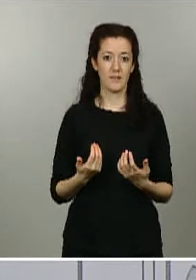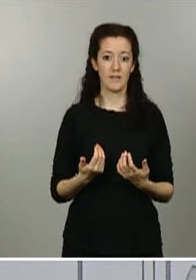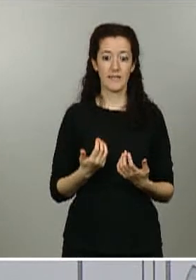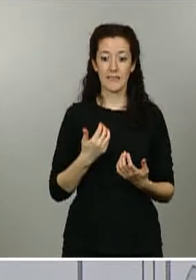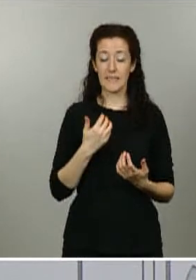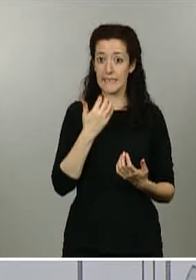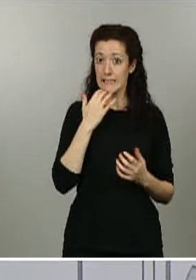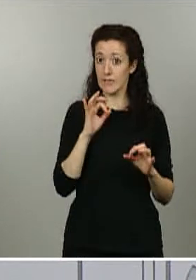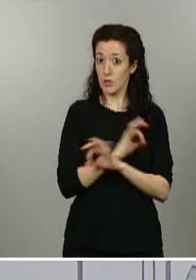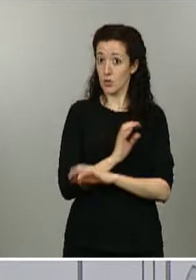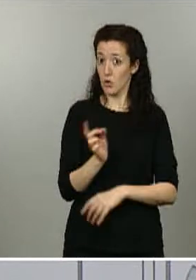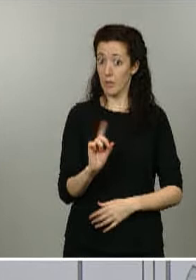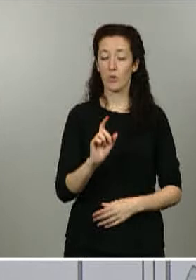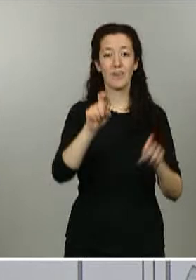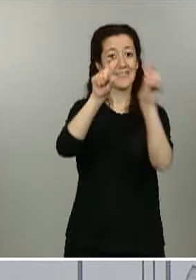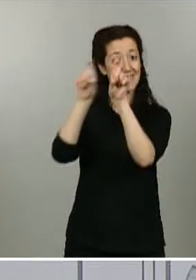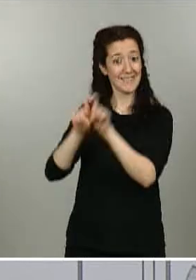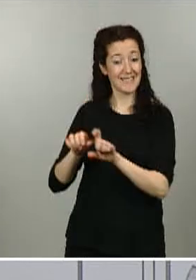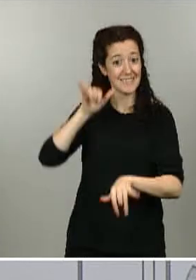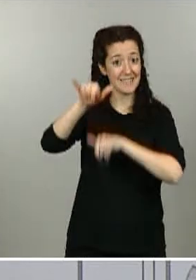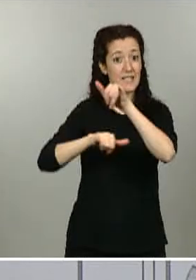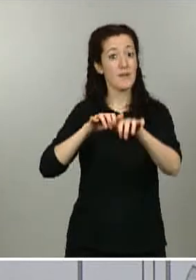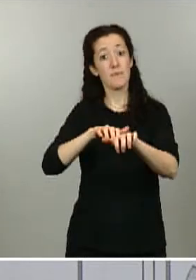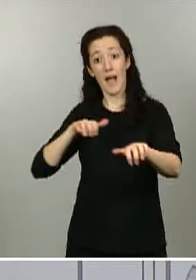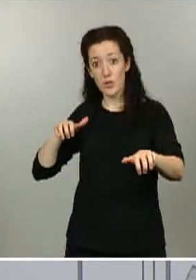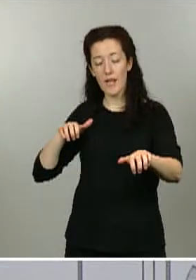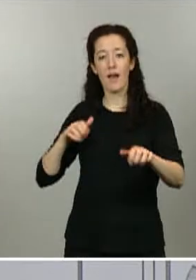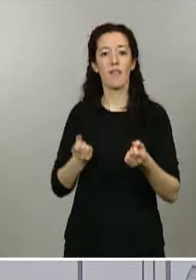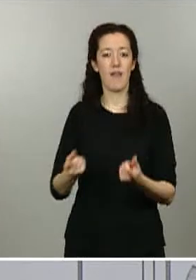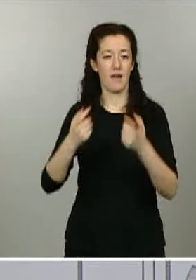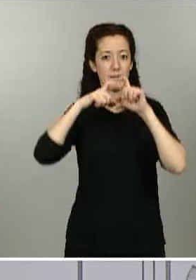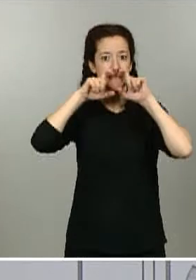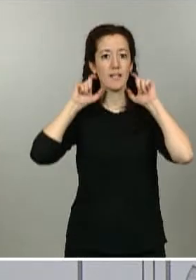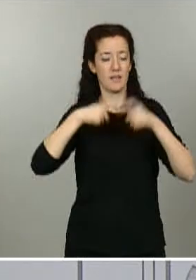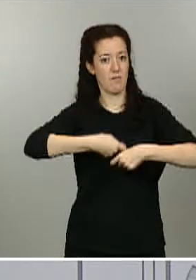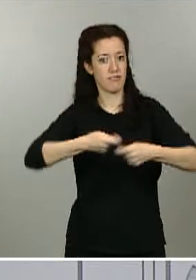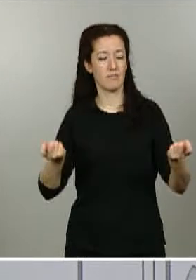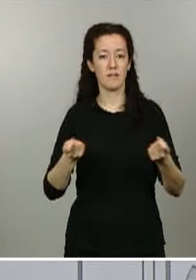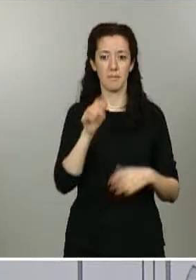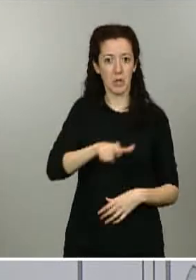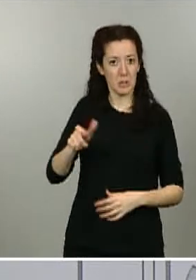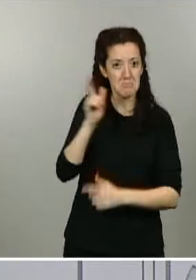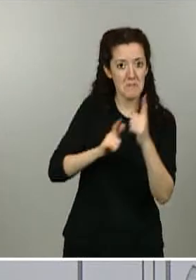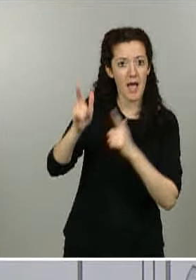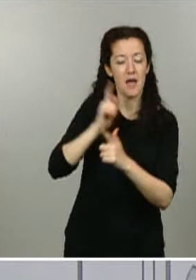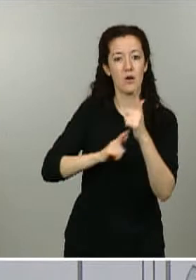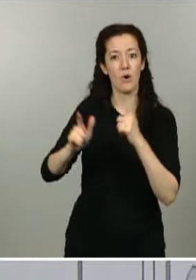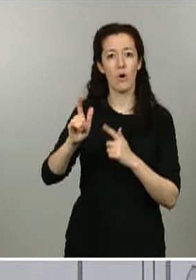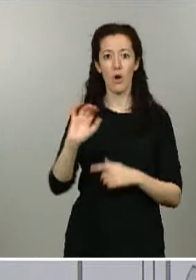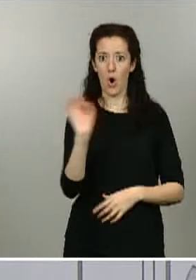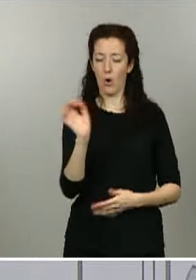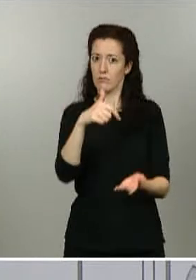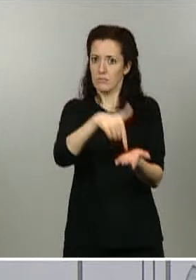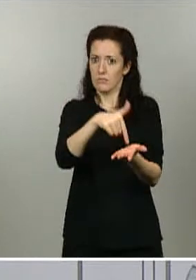compañías están proveyendo de mascarillas a todos los viajeros que entran en los aviones, o muchos de ellos exigiéndolas, como dice